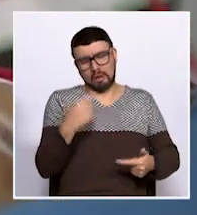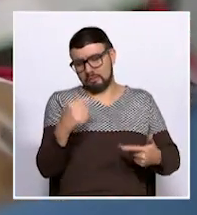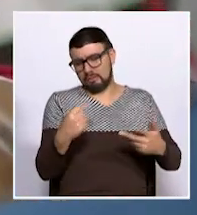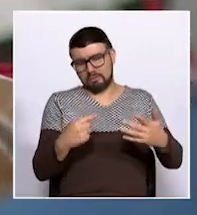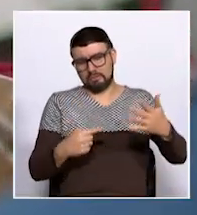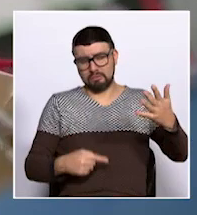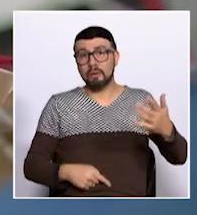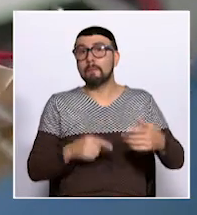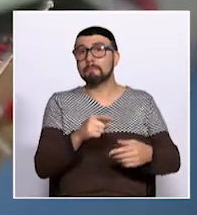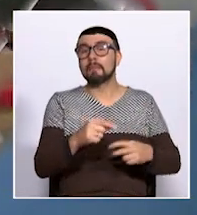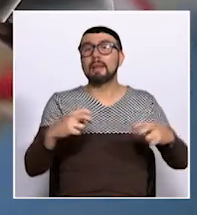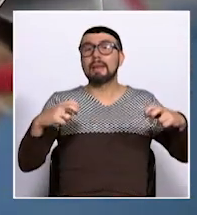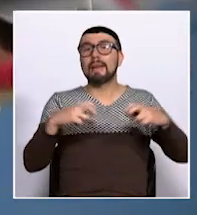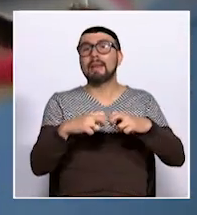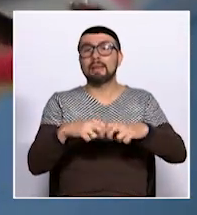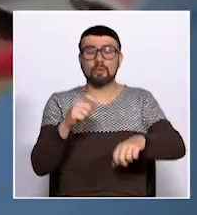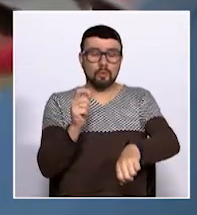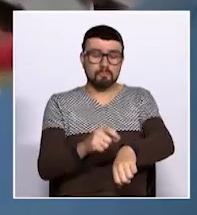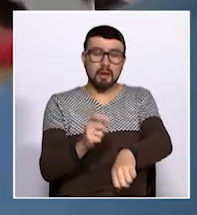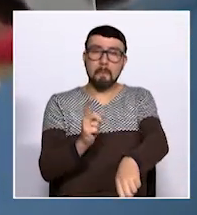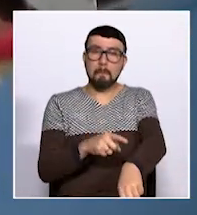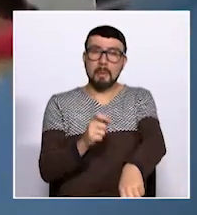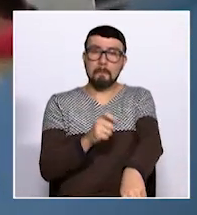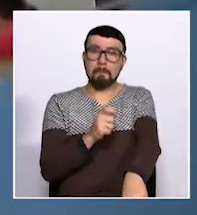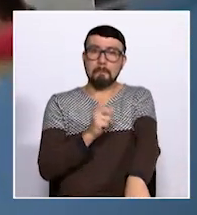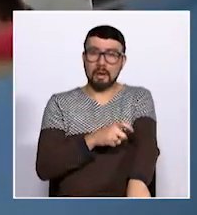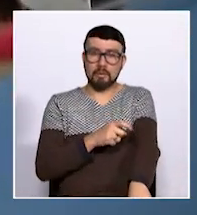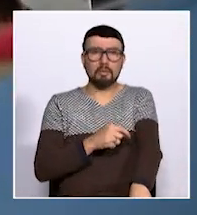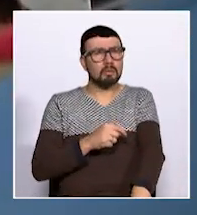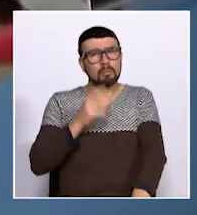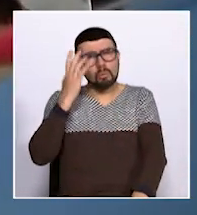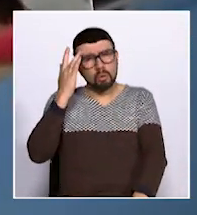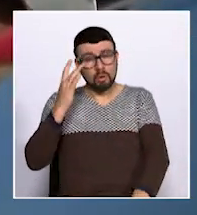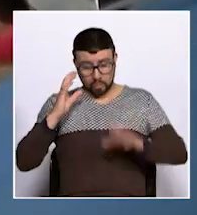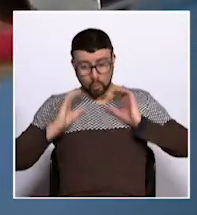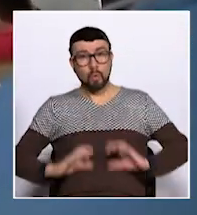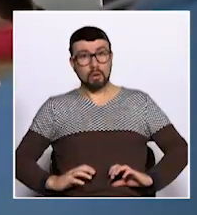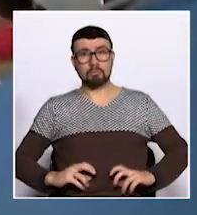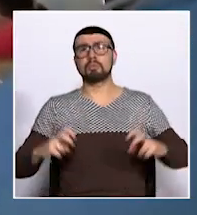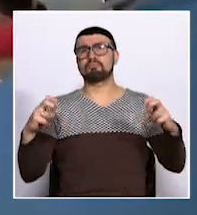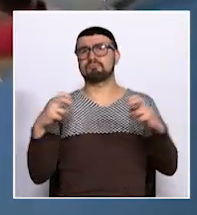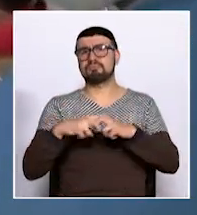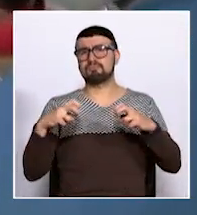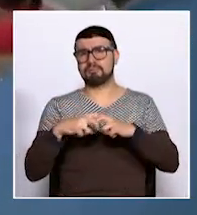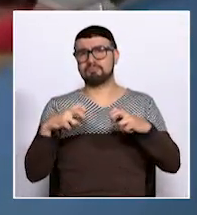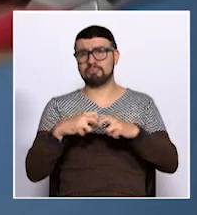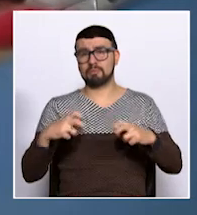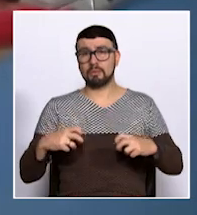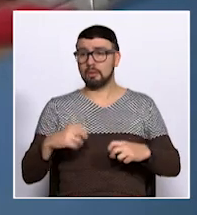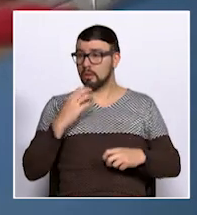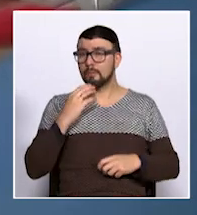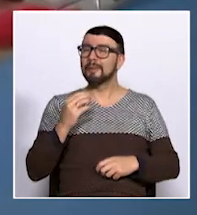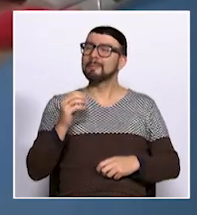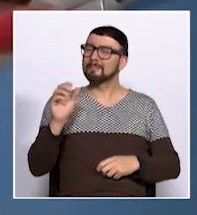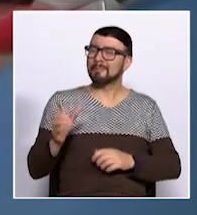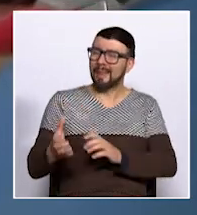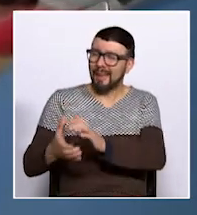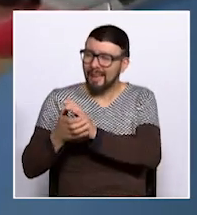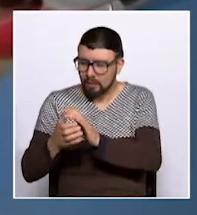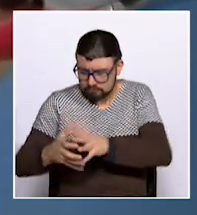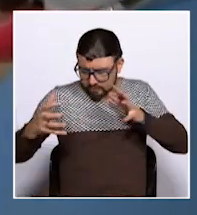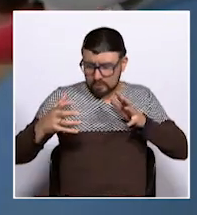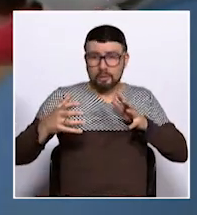como la electroacupuntura. Resulta que nosotros funcionamos por corriente. Cuando yo a veces me acerco a alguien y siento